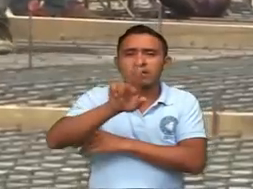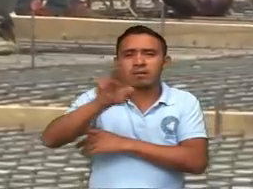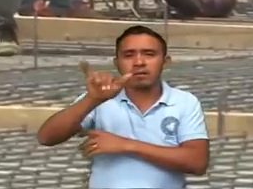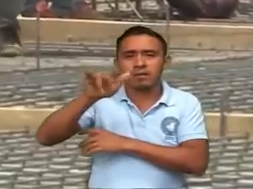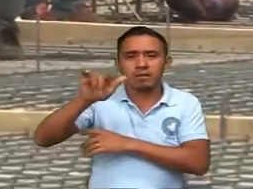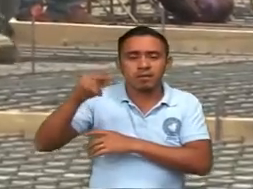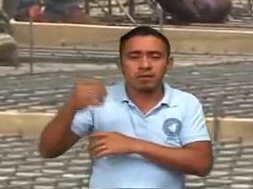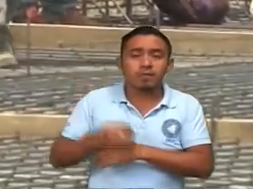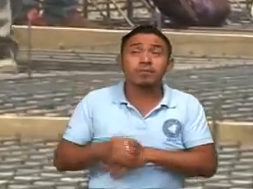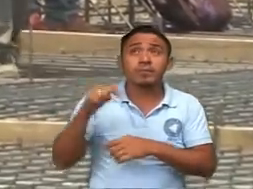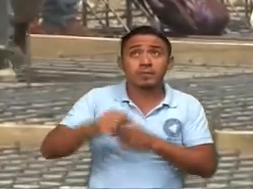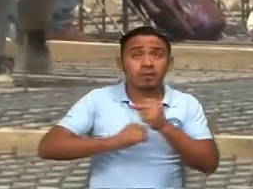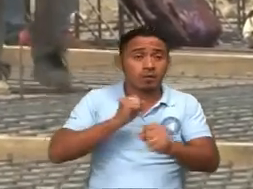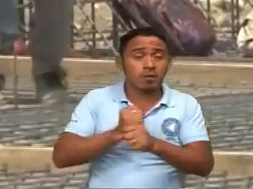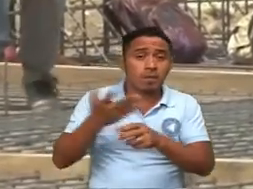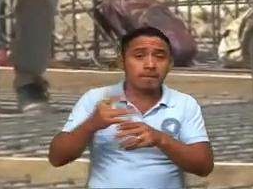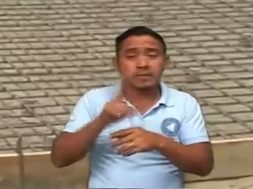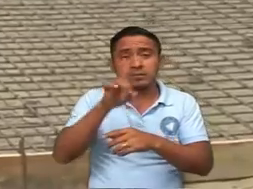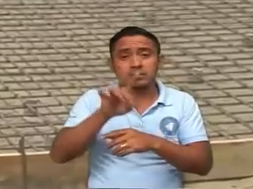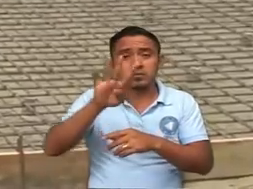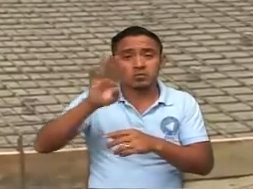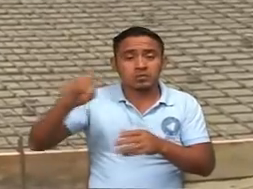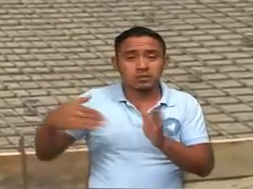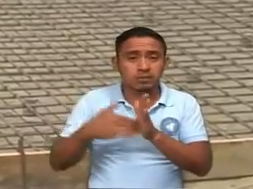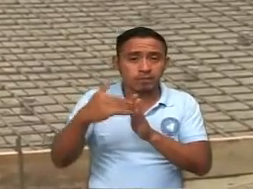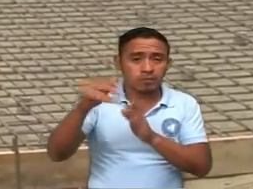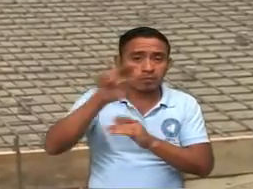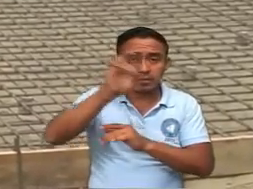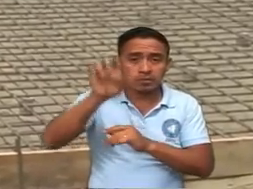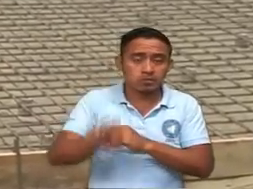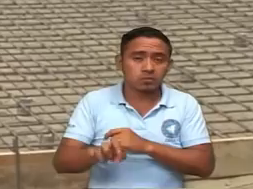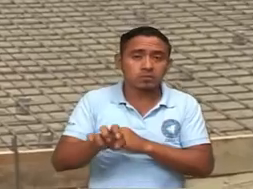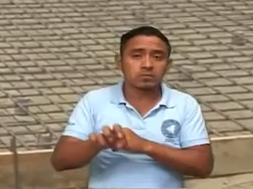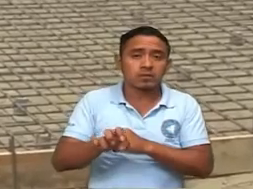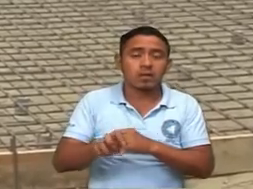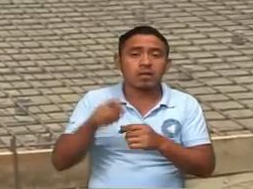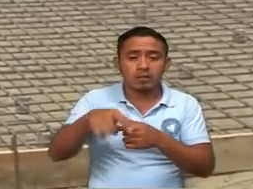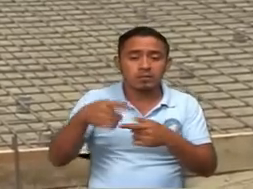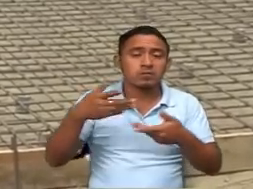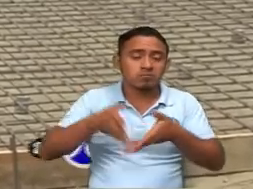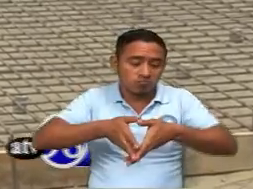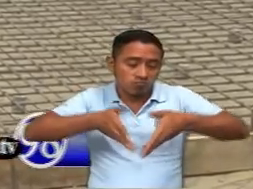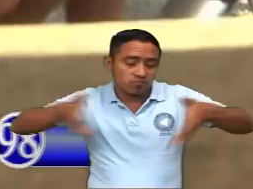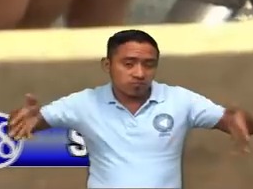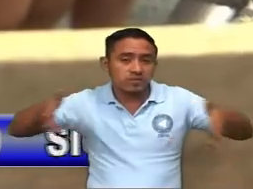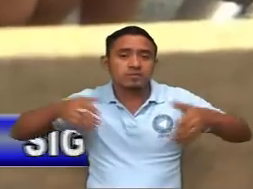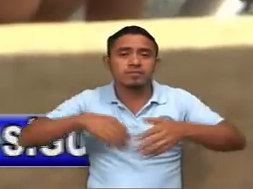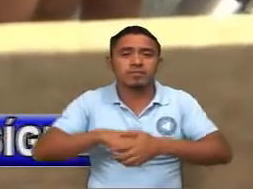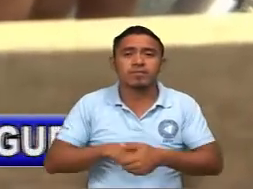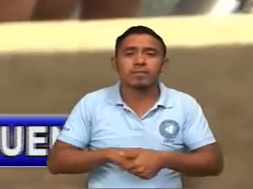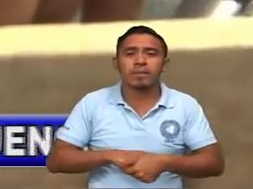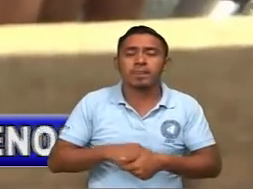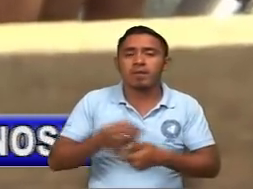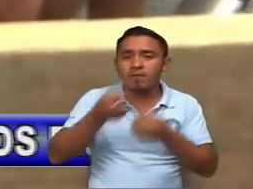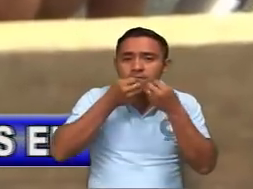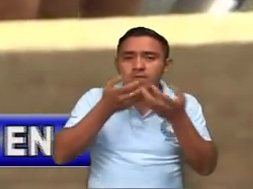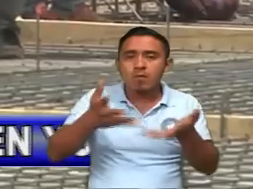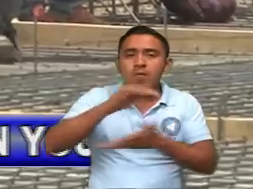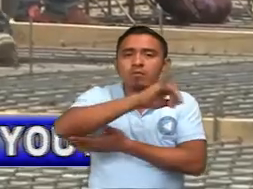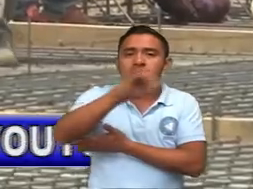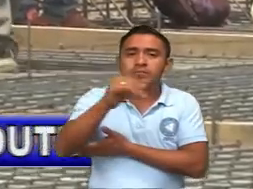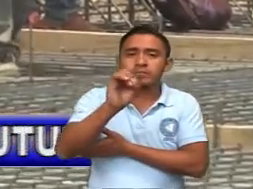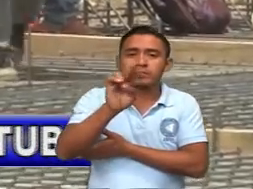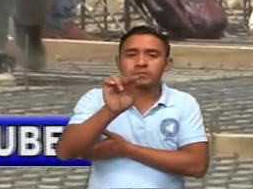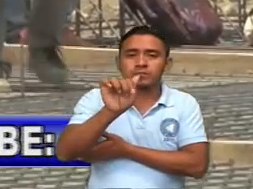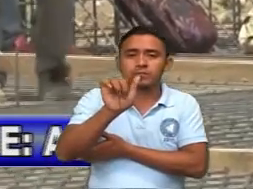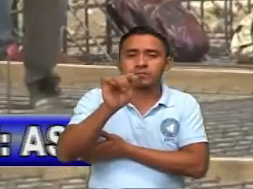año la alcaldía de Managua invertirá 140 millones de córdobas en dicha ampliación. Con cámara de Rubén Castro,